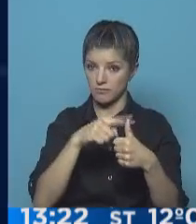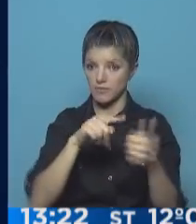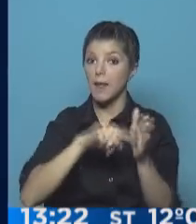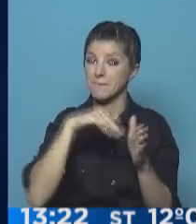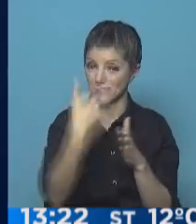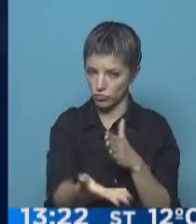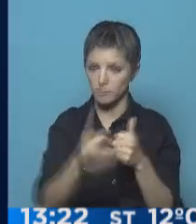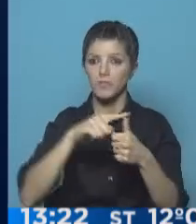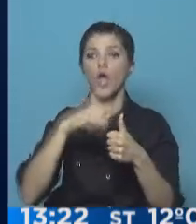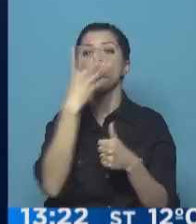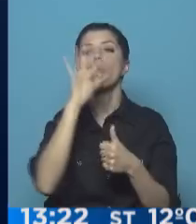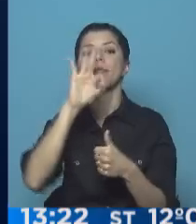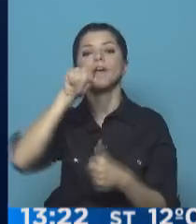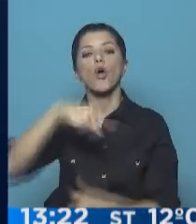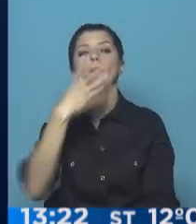obtuvo el